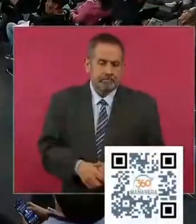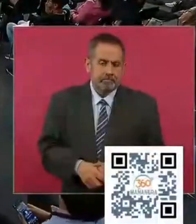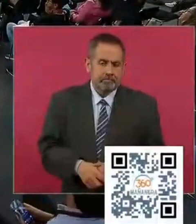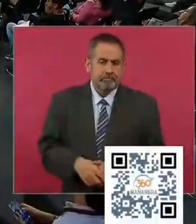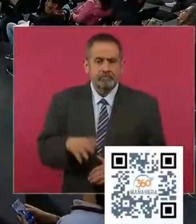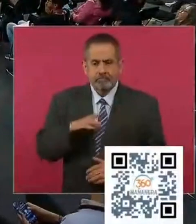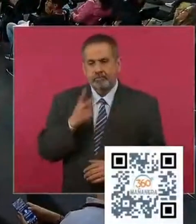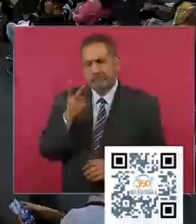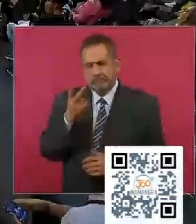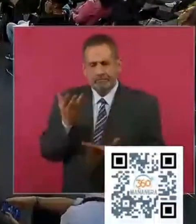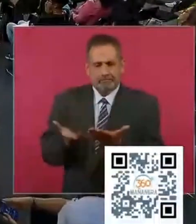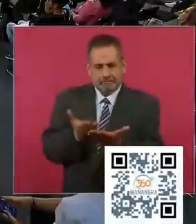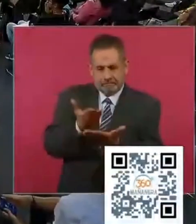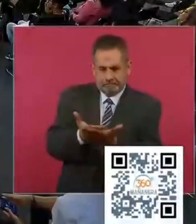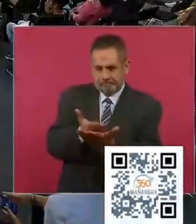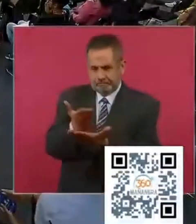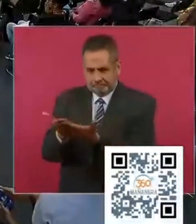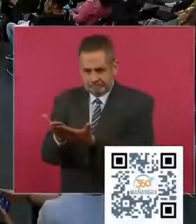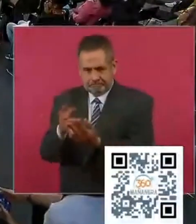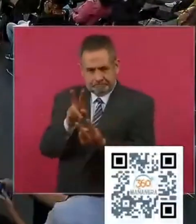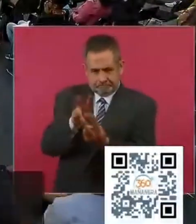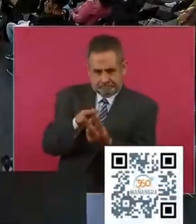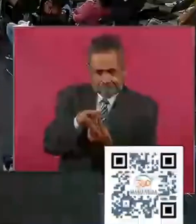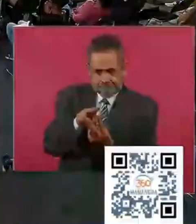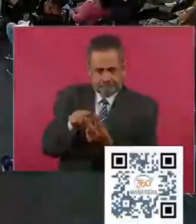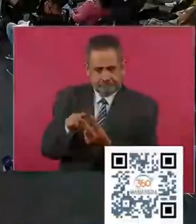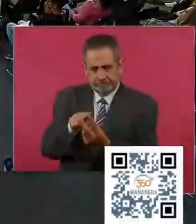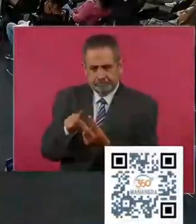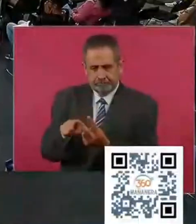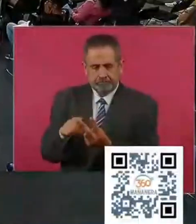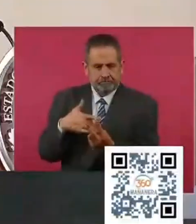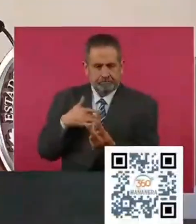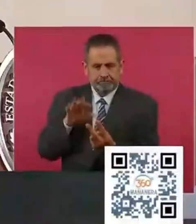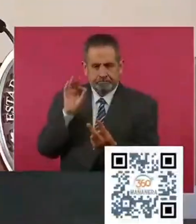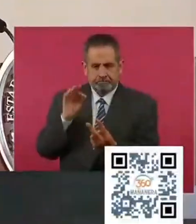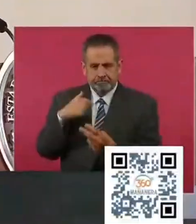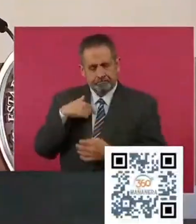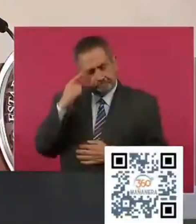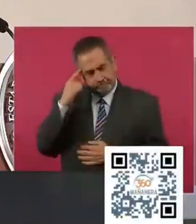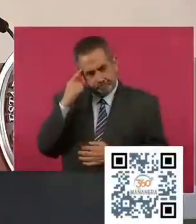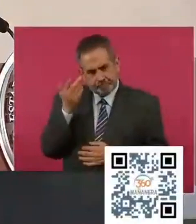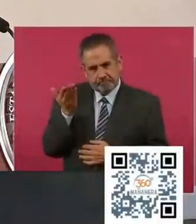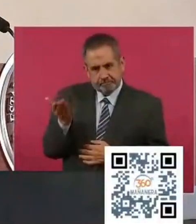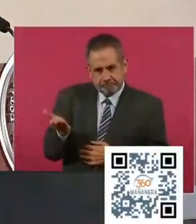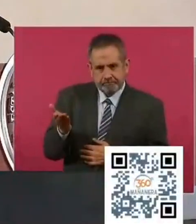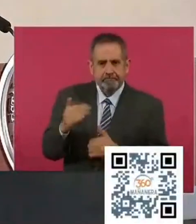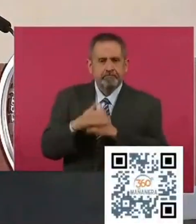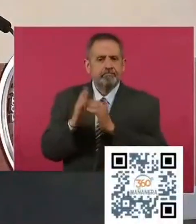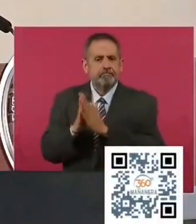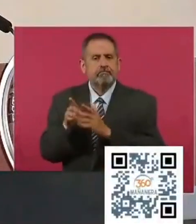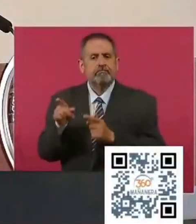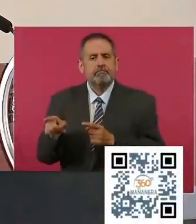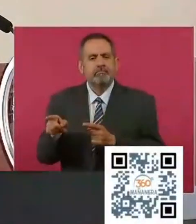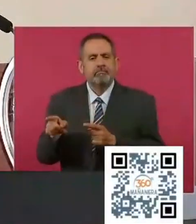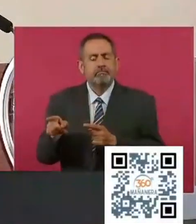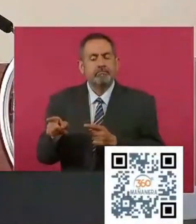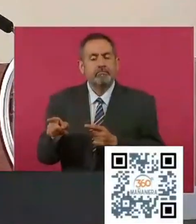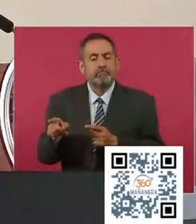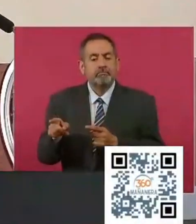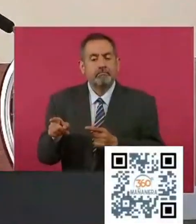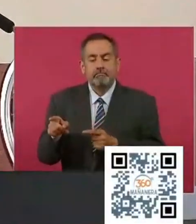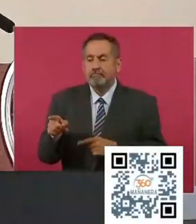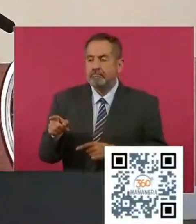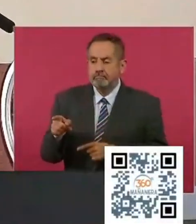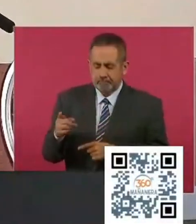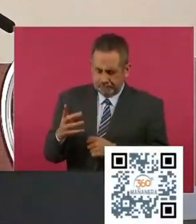hay dos propuestas y yo le pedí que por favor me